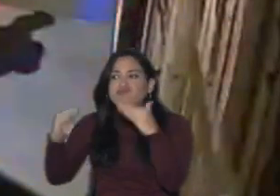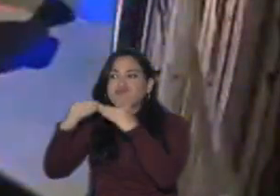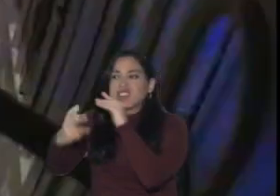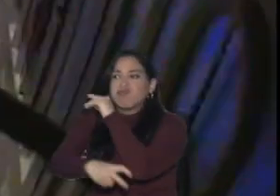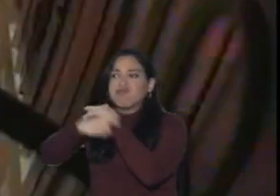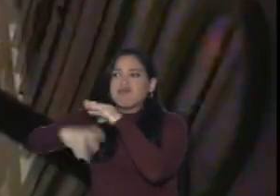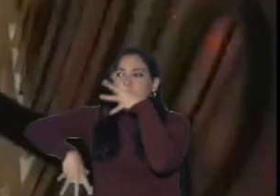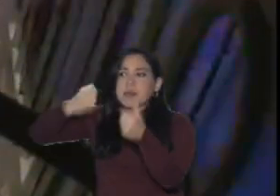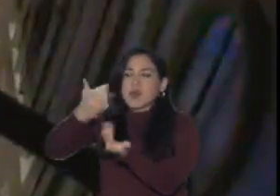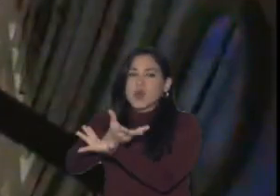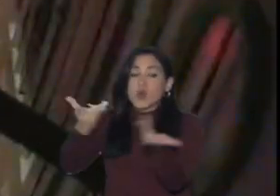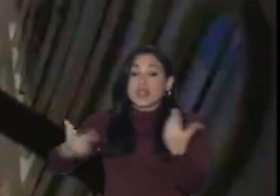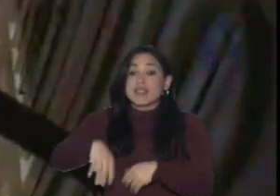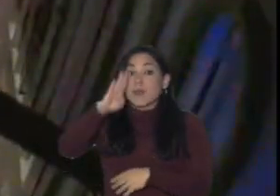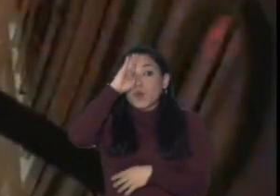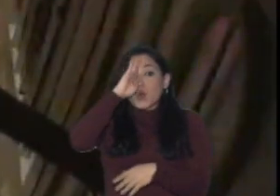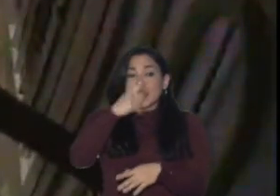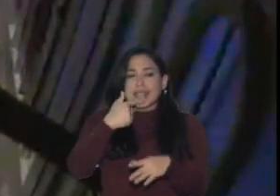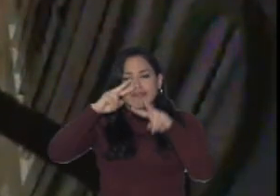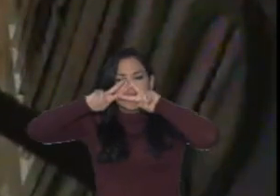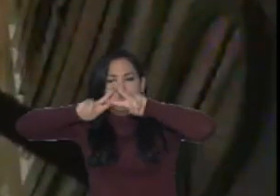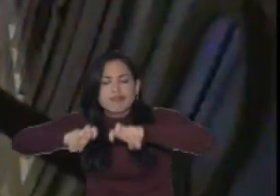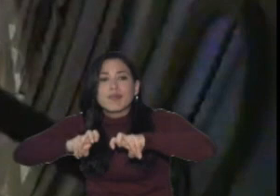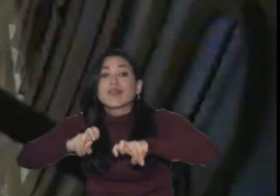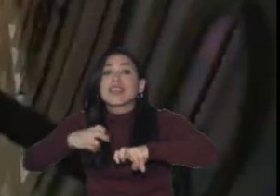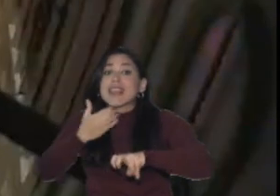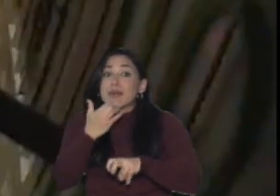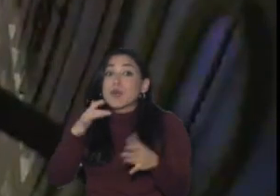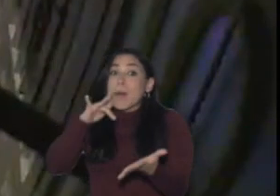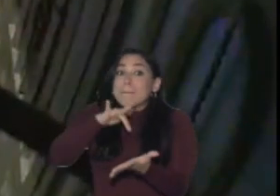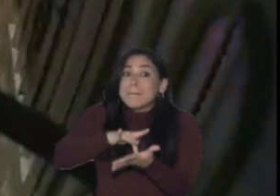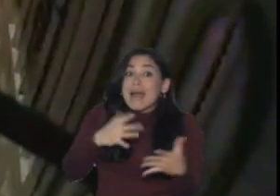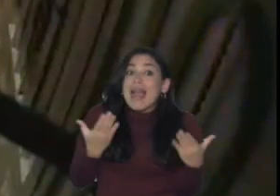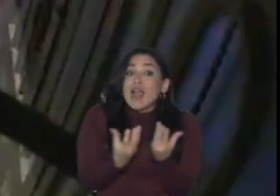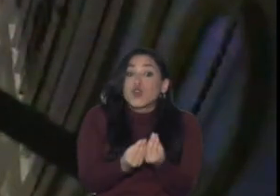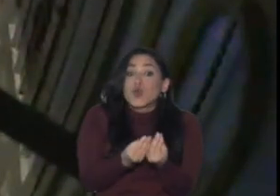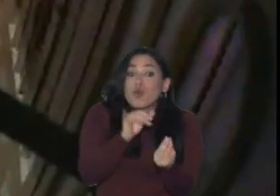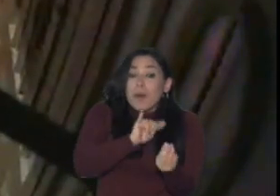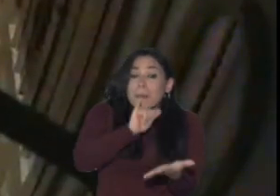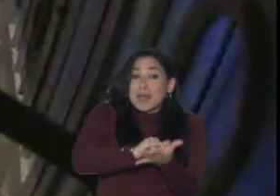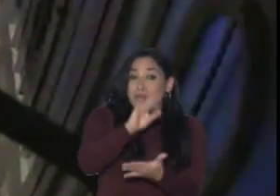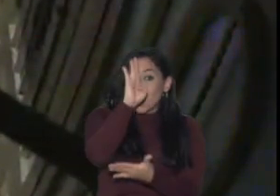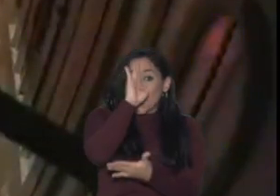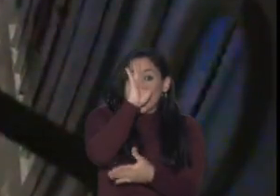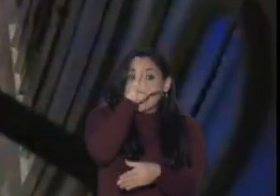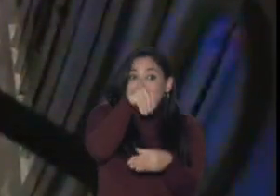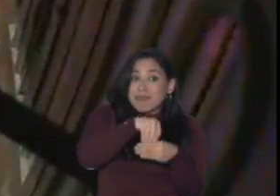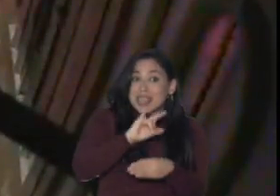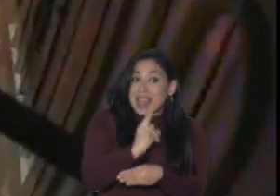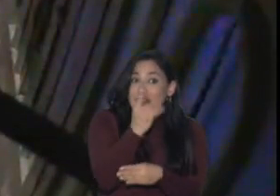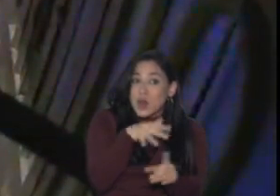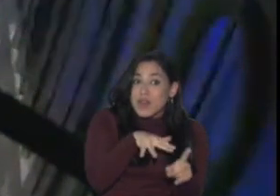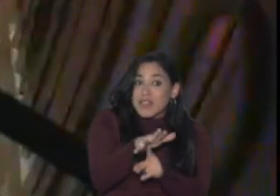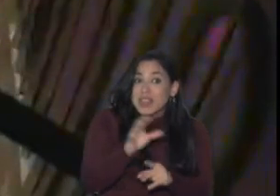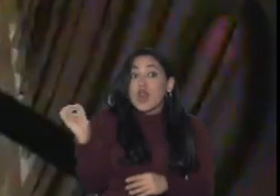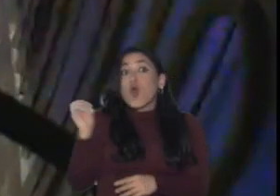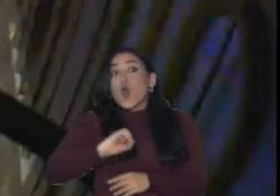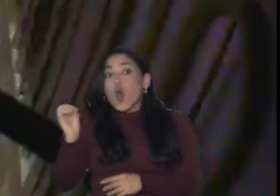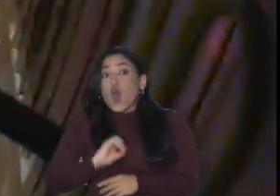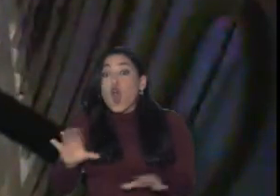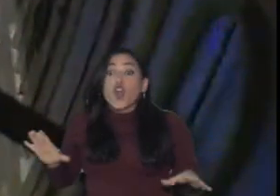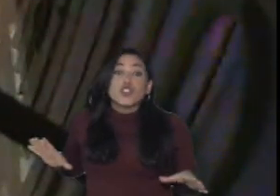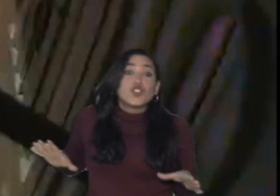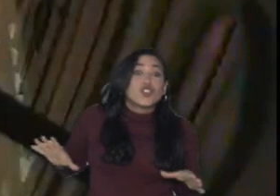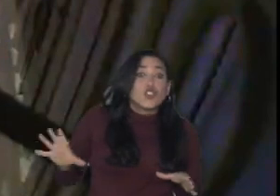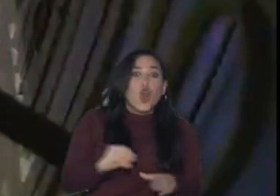esa vivienda. La policía lo que está investigando es si participaron algunos miembros activos de la institución o si efectivamente